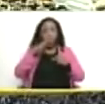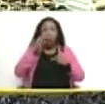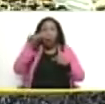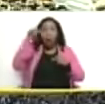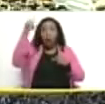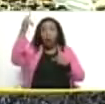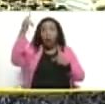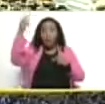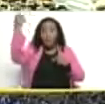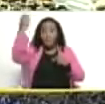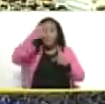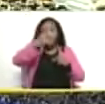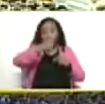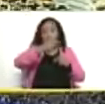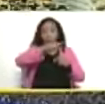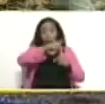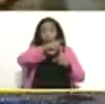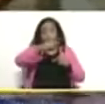exterior contra